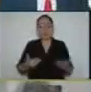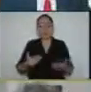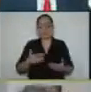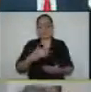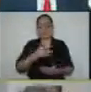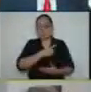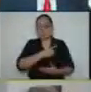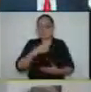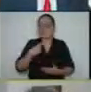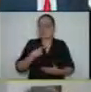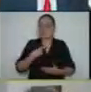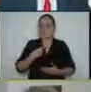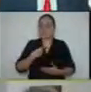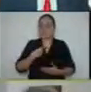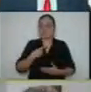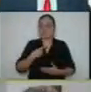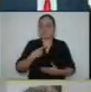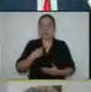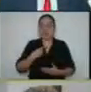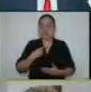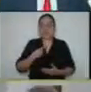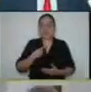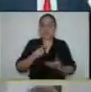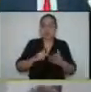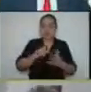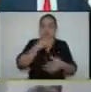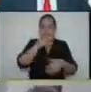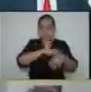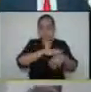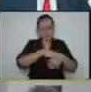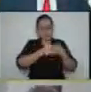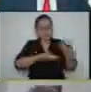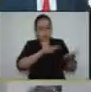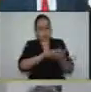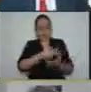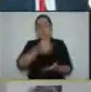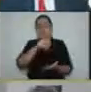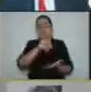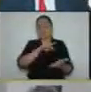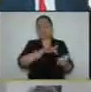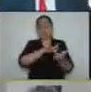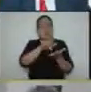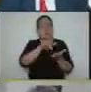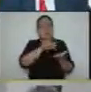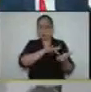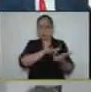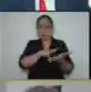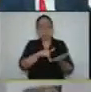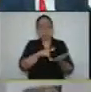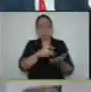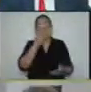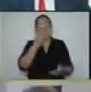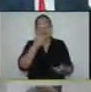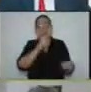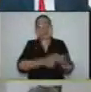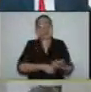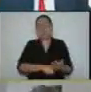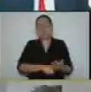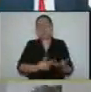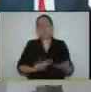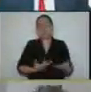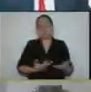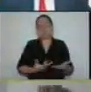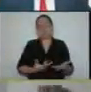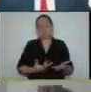reiterar, apartarme de esta propuesta de declararlo inexistente, ¿no? Para mí